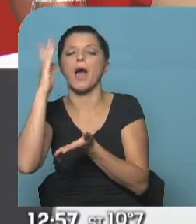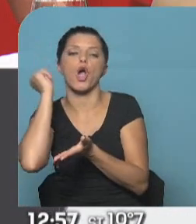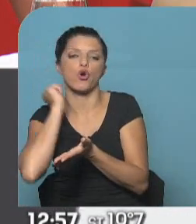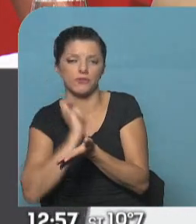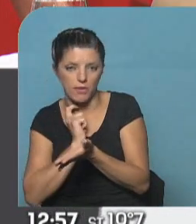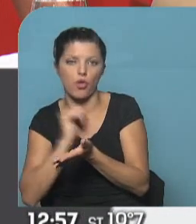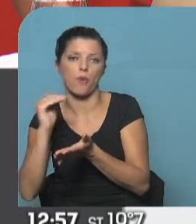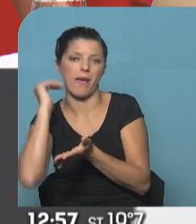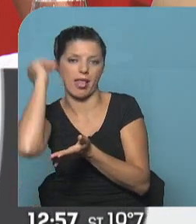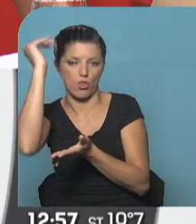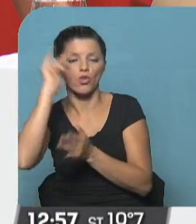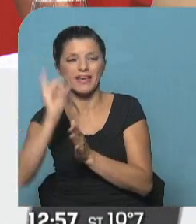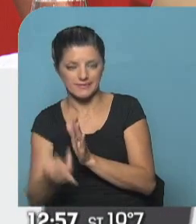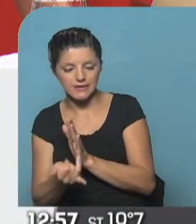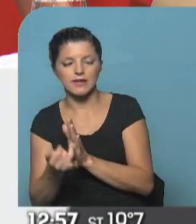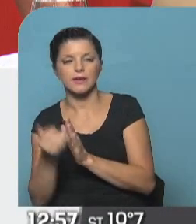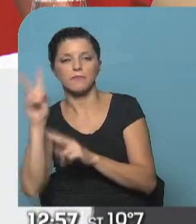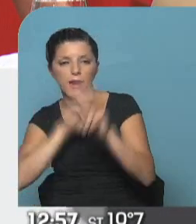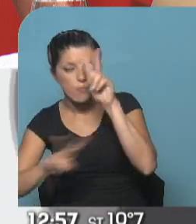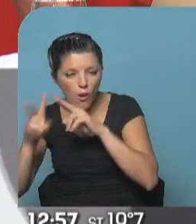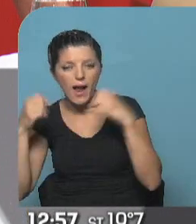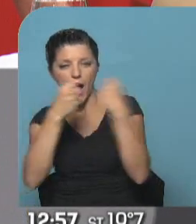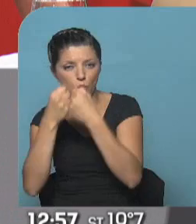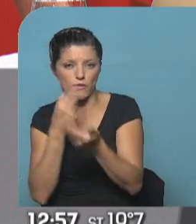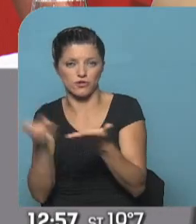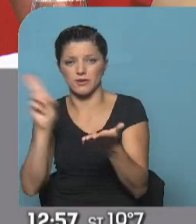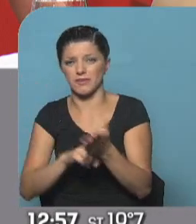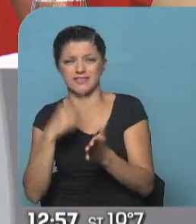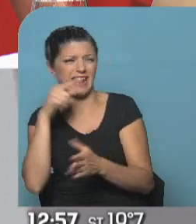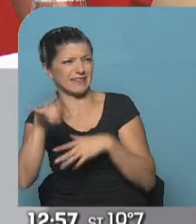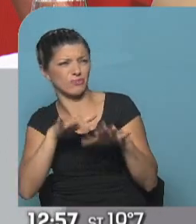mayor edad. Yo creo que muchos de ellos sí están pensando, bueno, basta con esto,